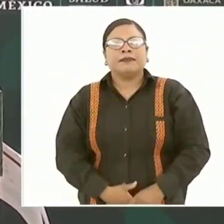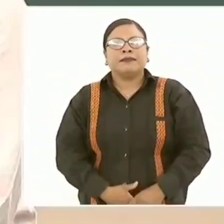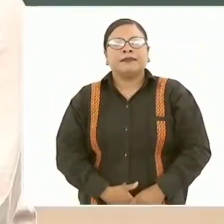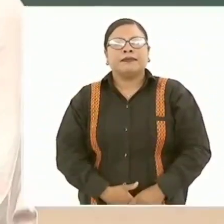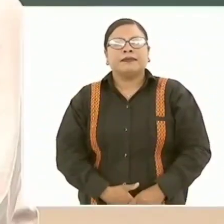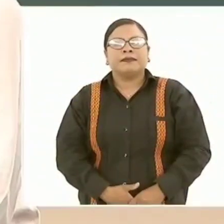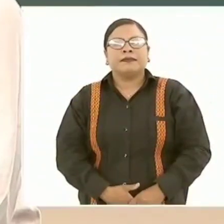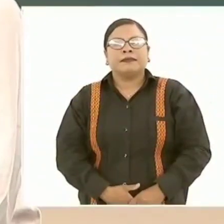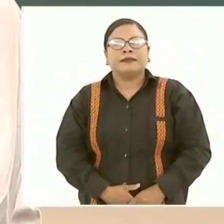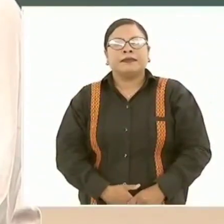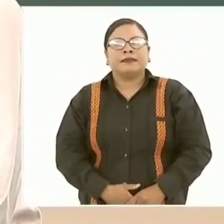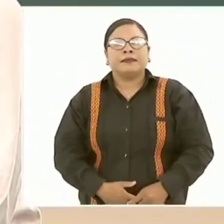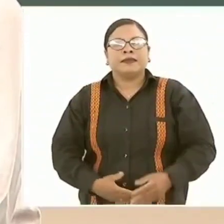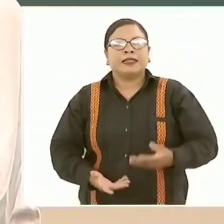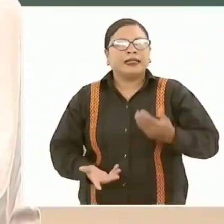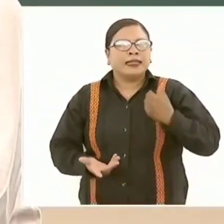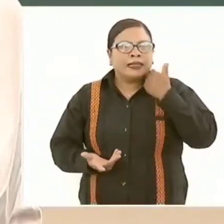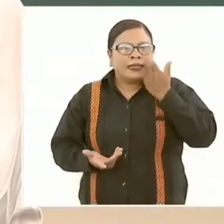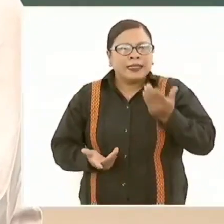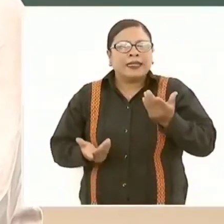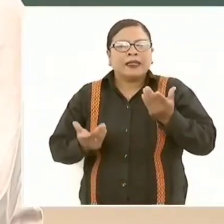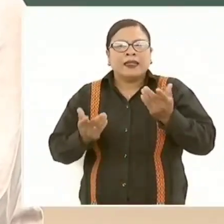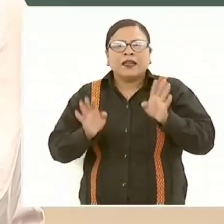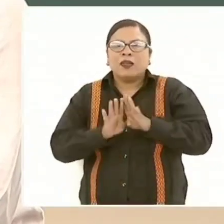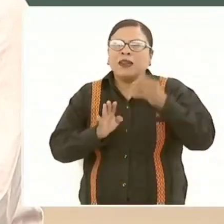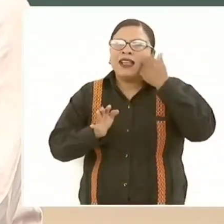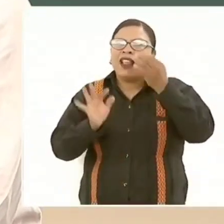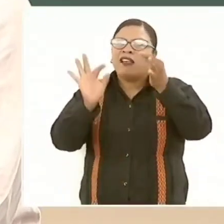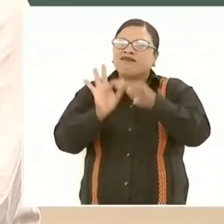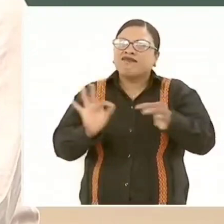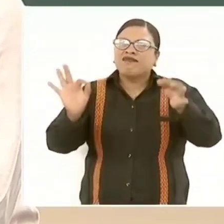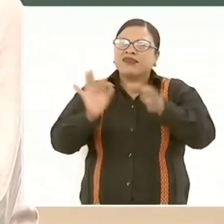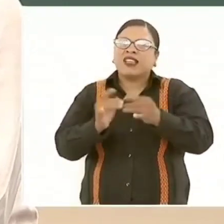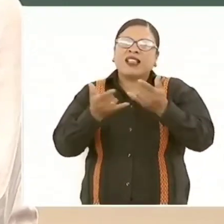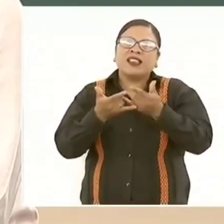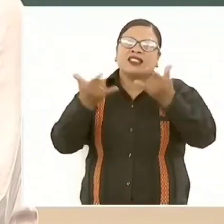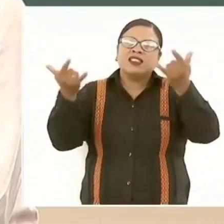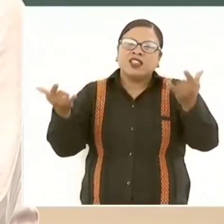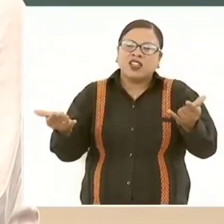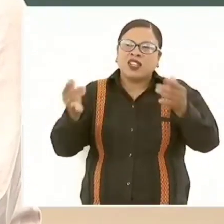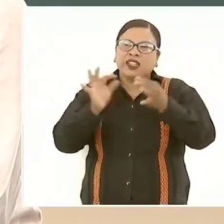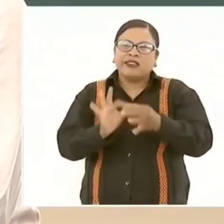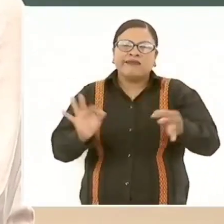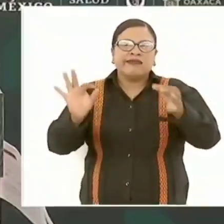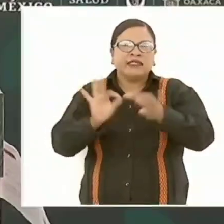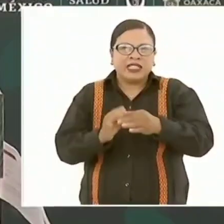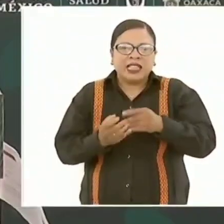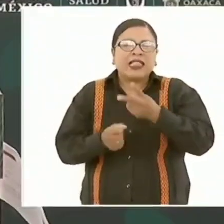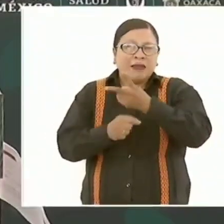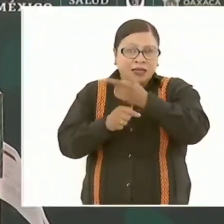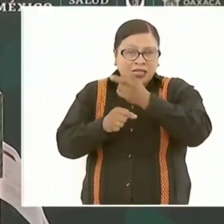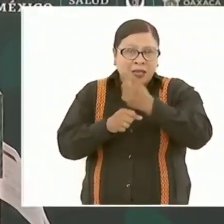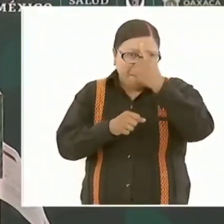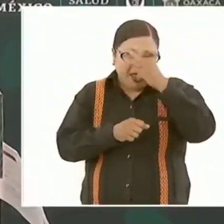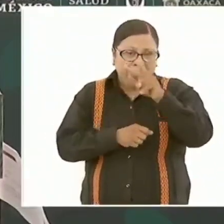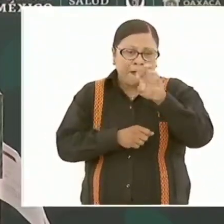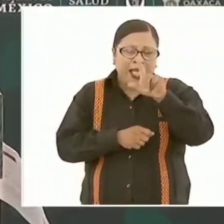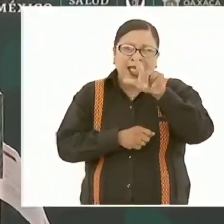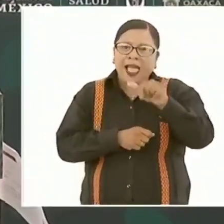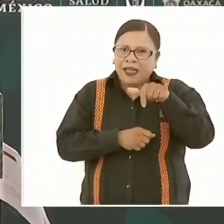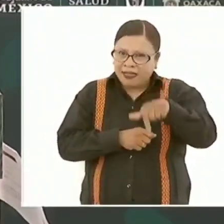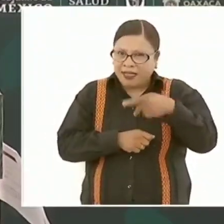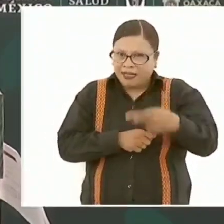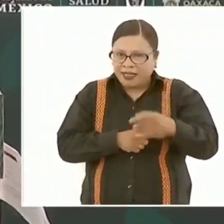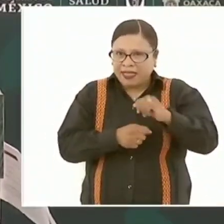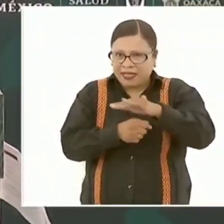Nada más me quisiera yo quedar en eso contándoles la historia de San Vicente, pero